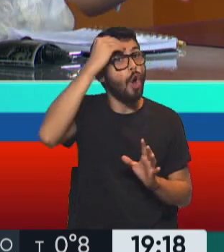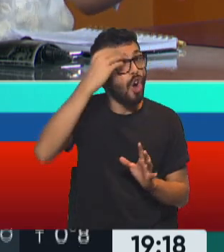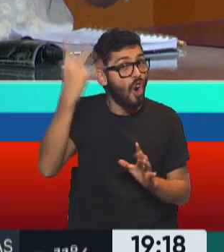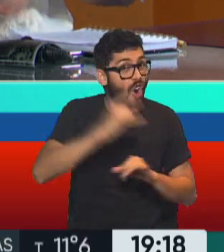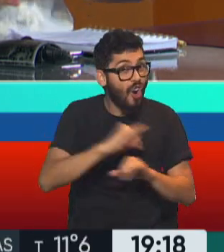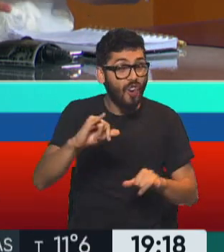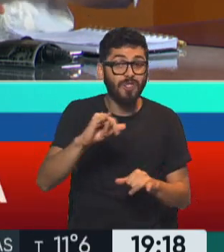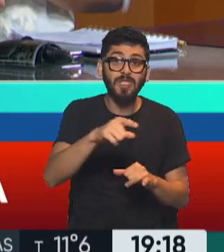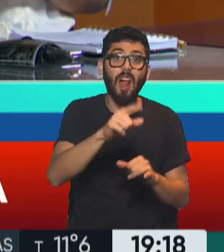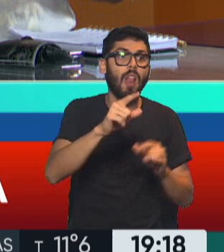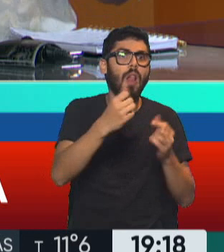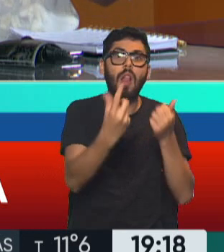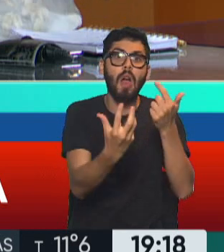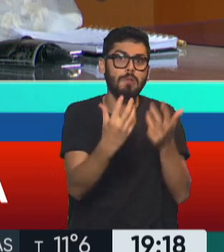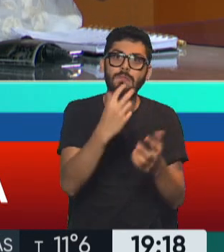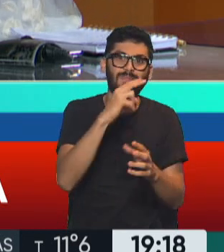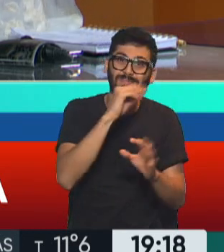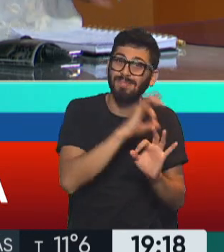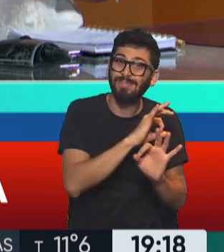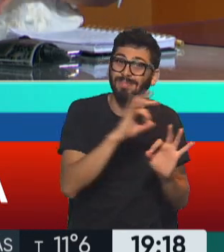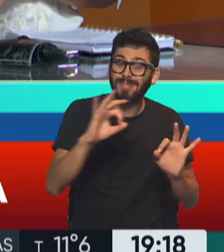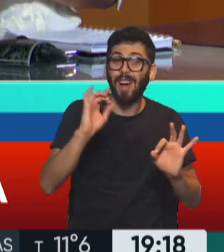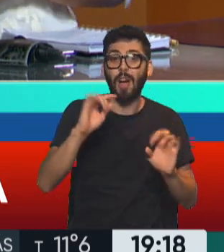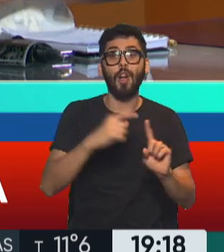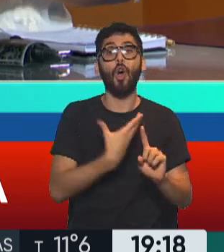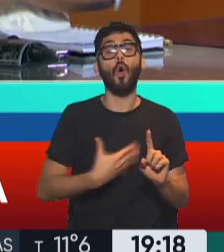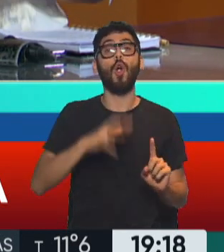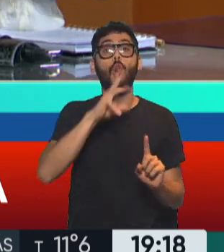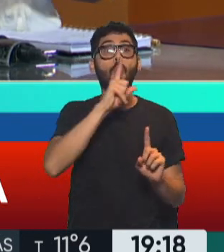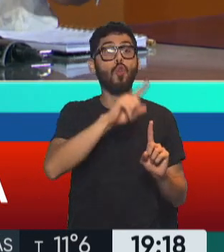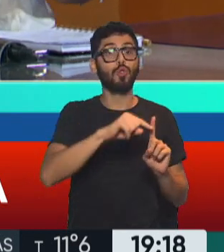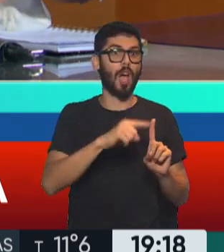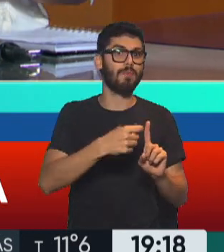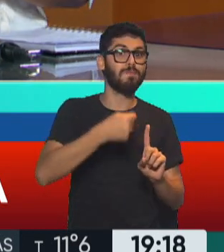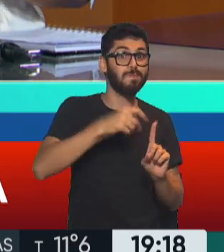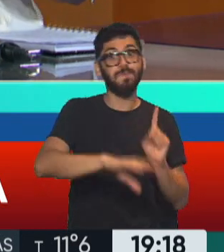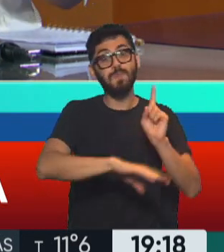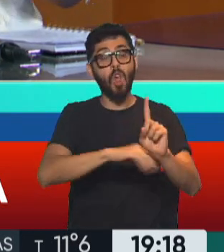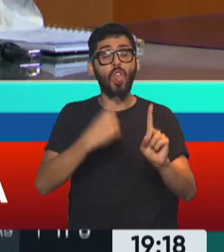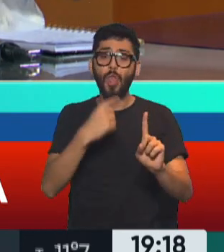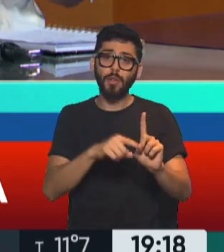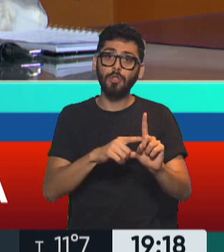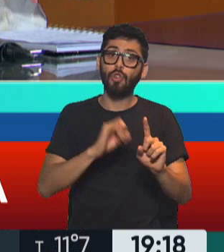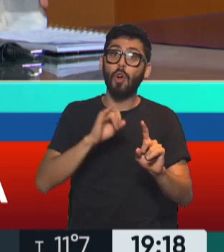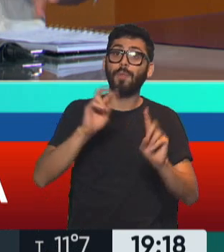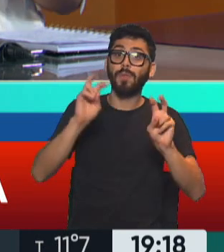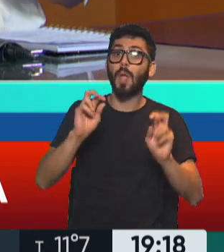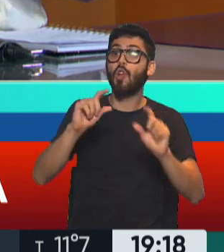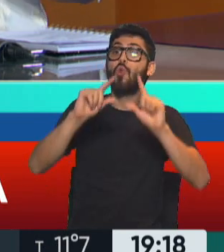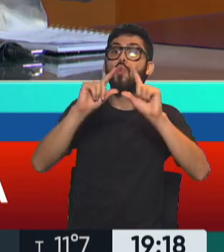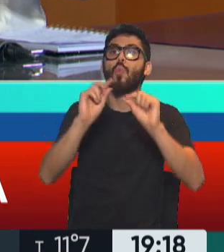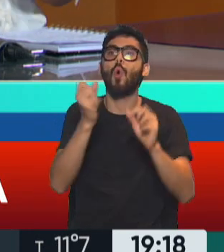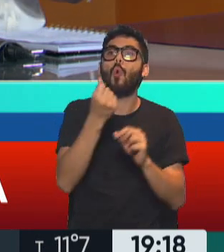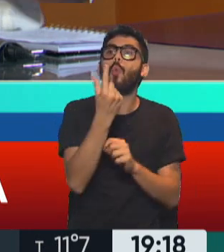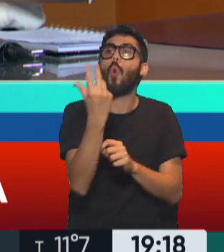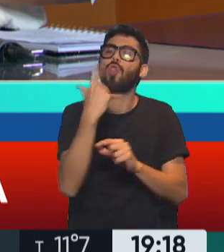oficiales sobre estos números. Bueno, el propio portavoz del gobierno ruso dijo que no van a continuar informando acerca de estos números.